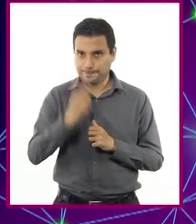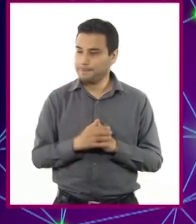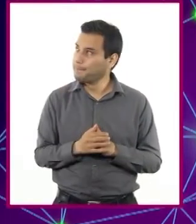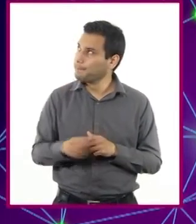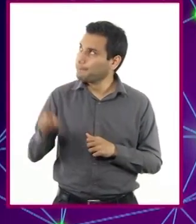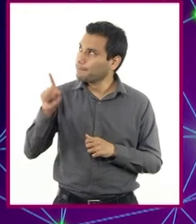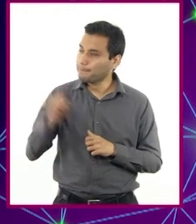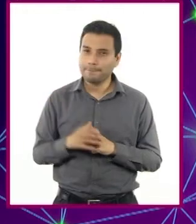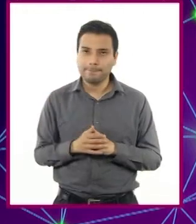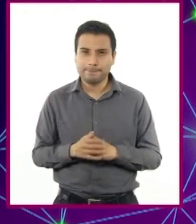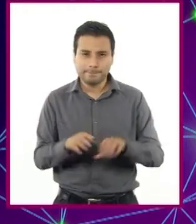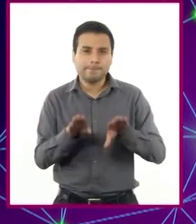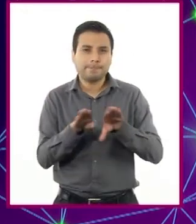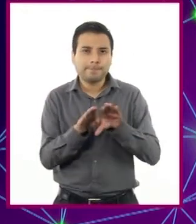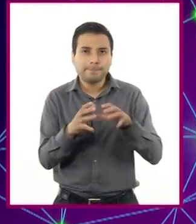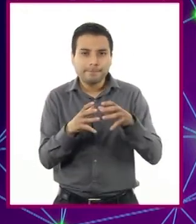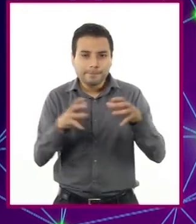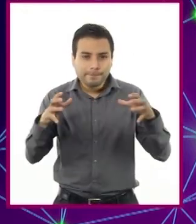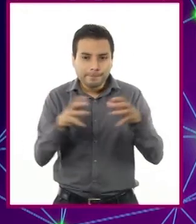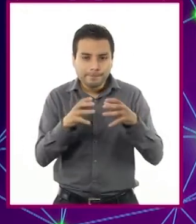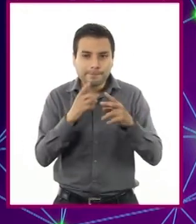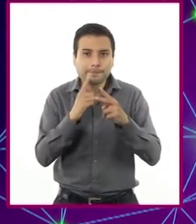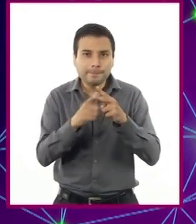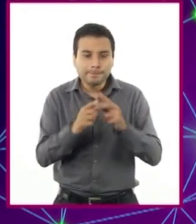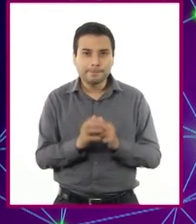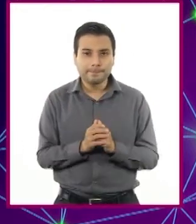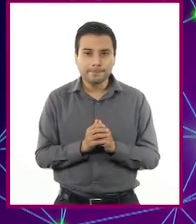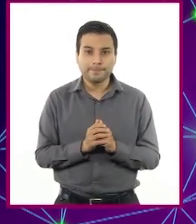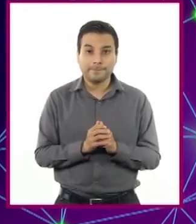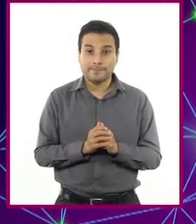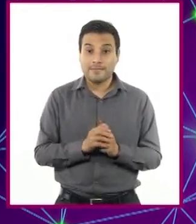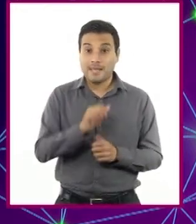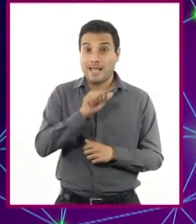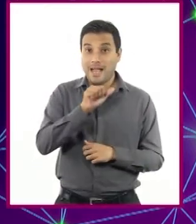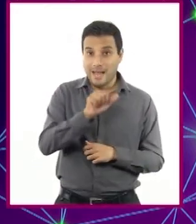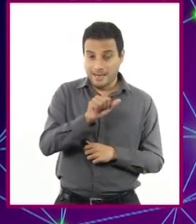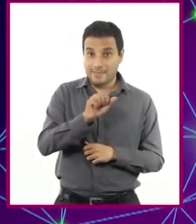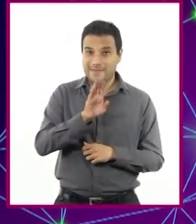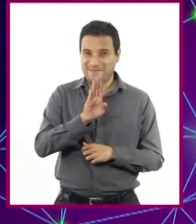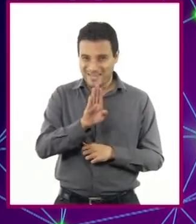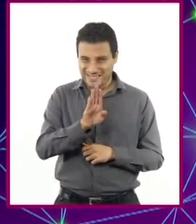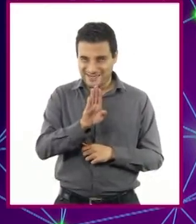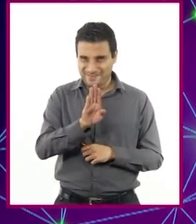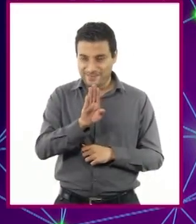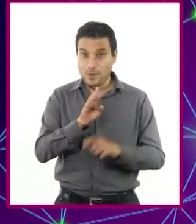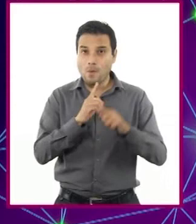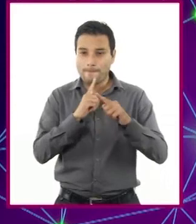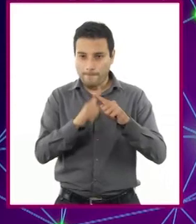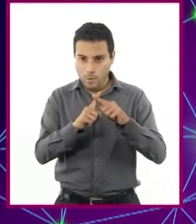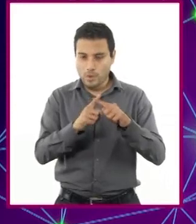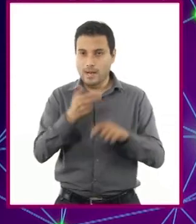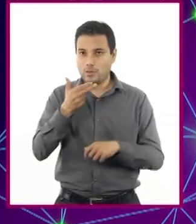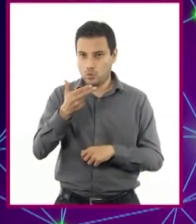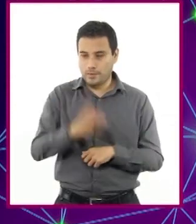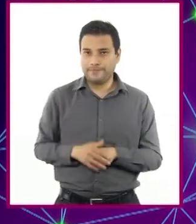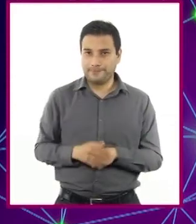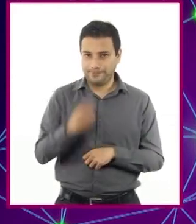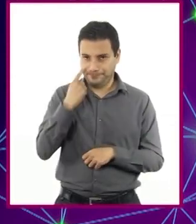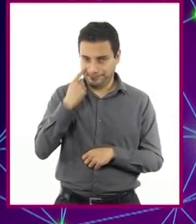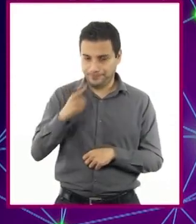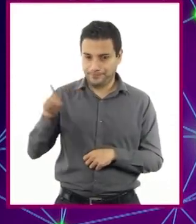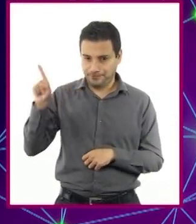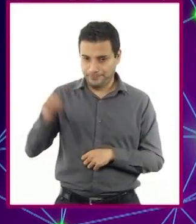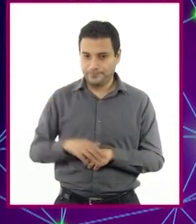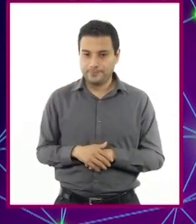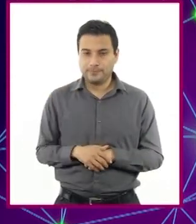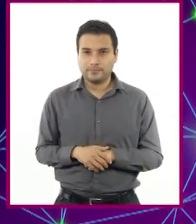calcula multiplicando el área de su base por la altura. En este caso, en particular, de un cubo, el volumen